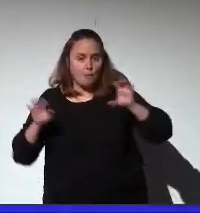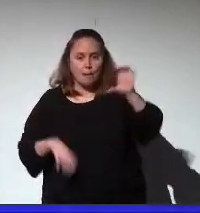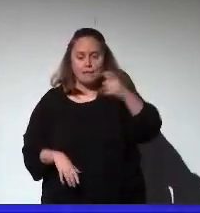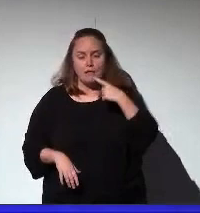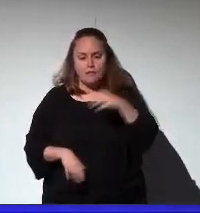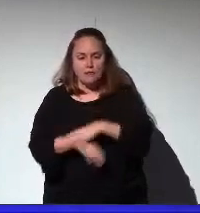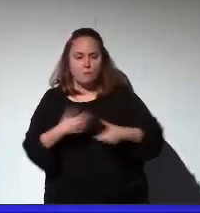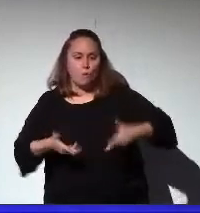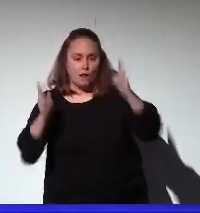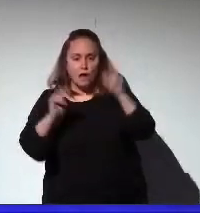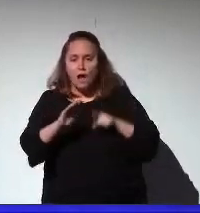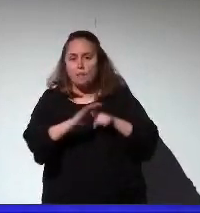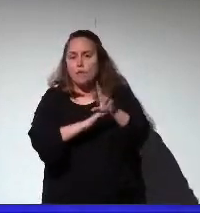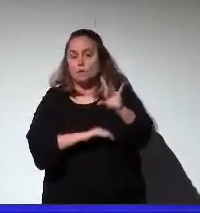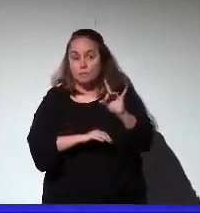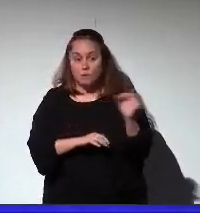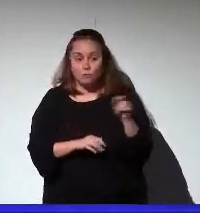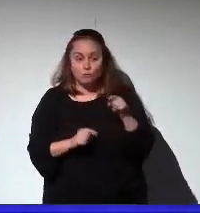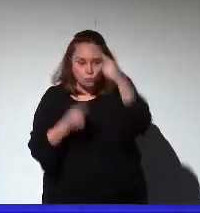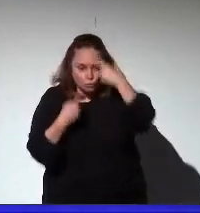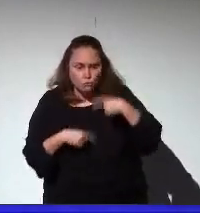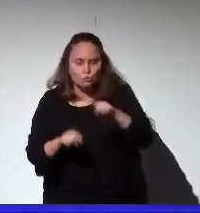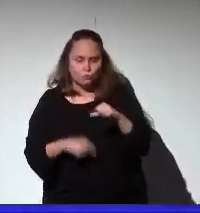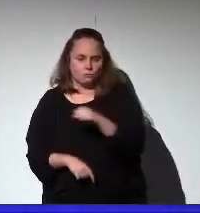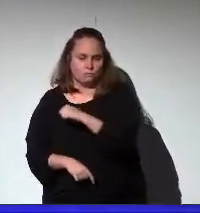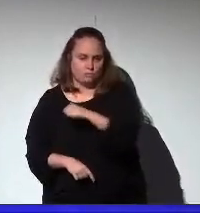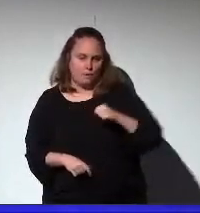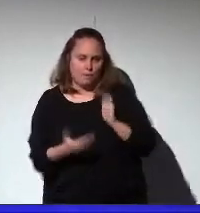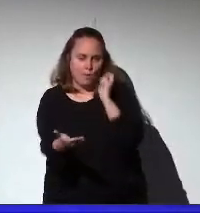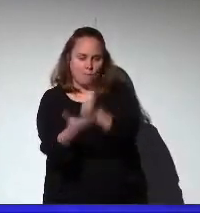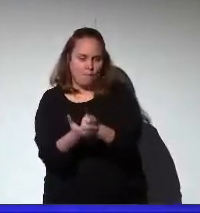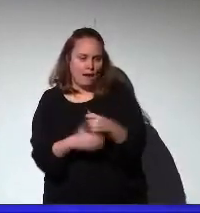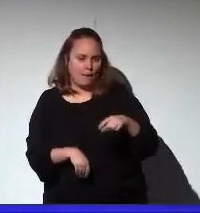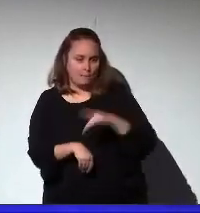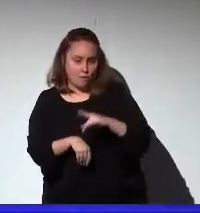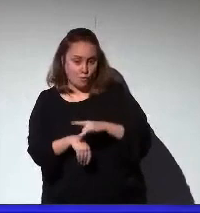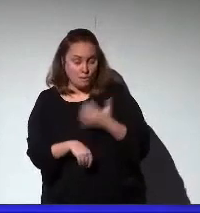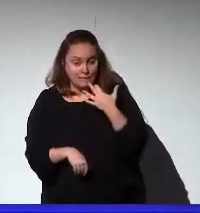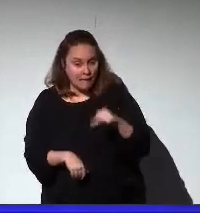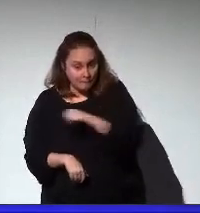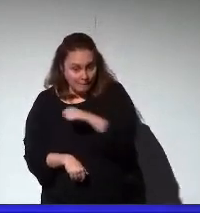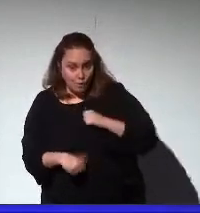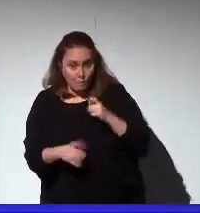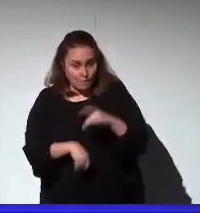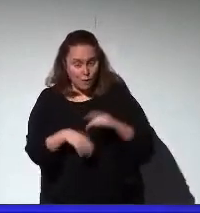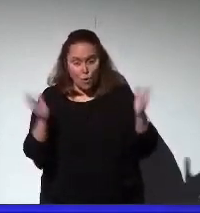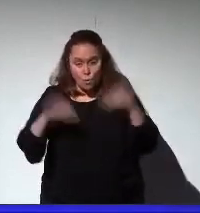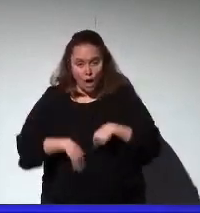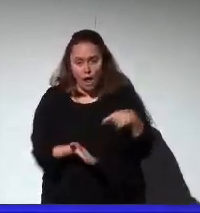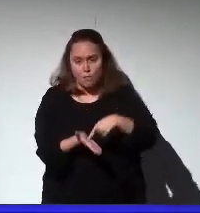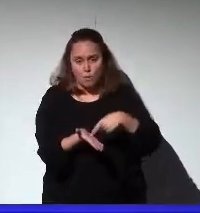tú no tienes para tu seguro privado, no cubre tu problema sanitario, te endeudas de por vida. Eso